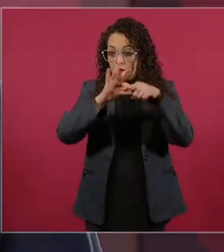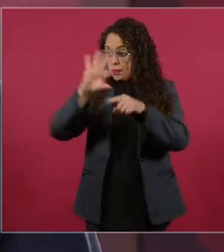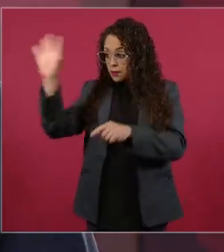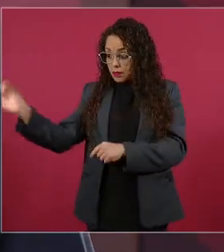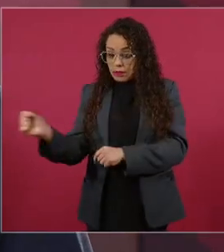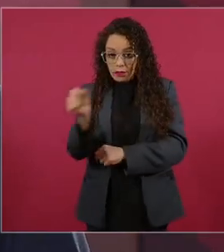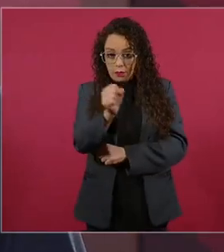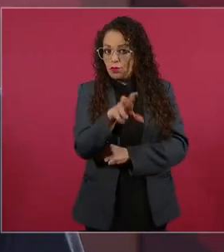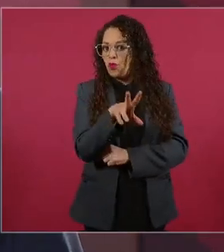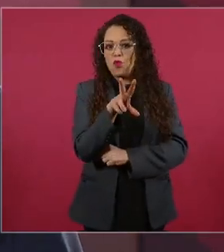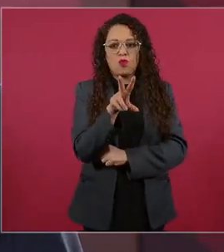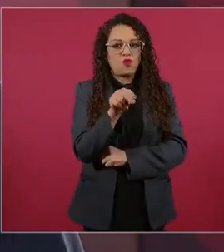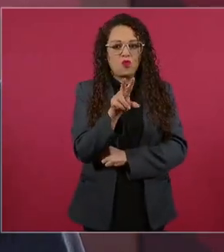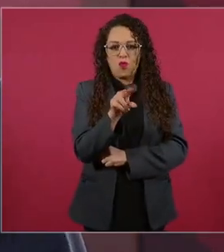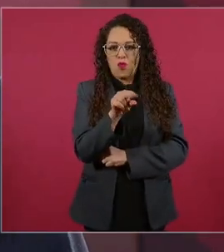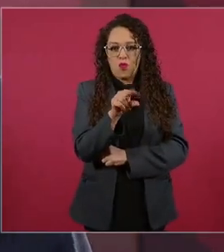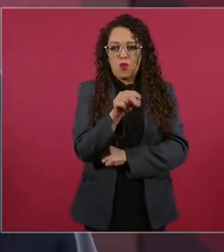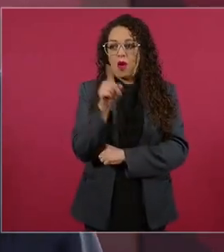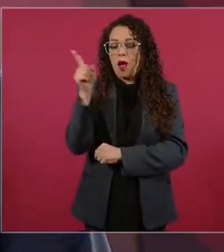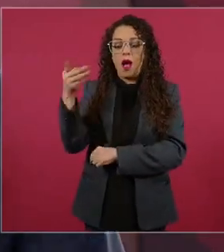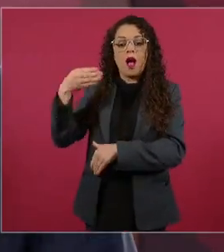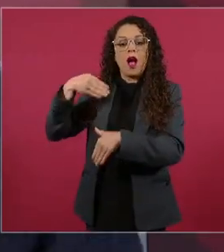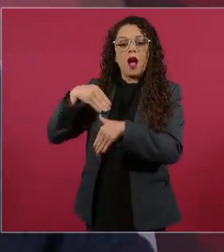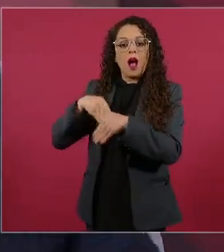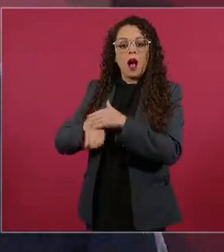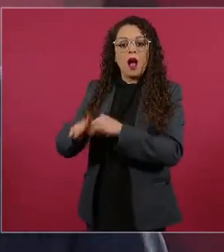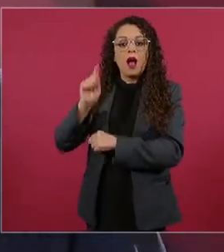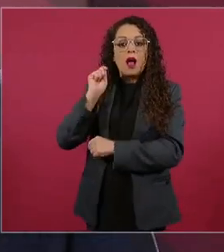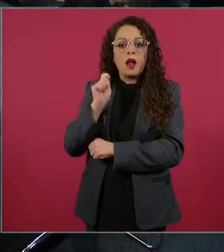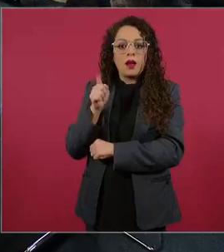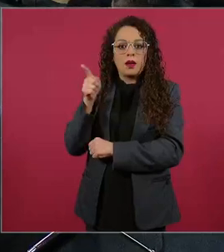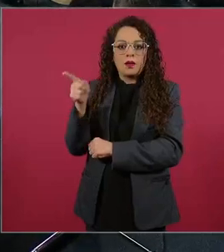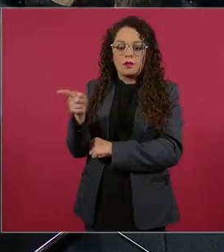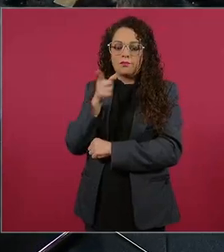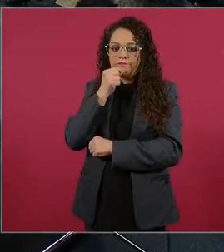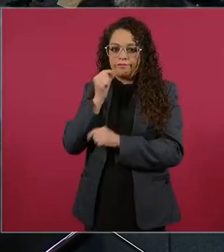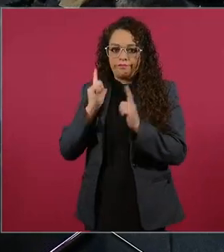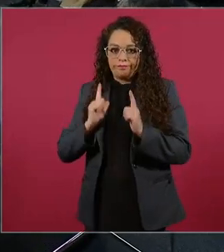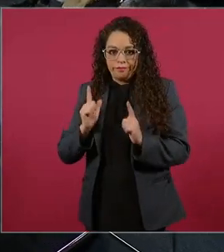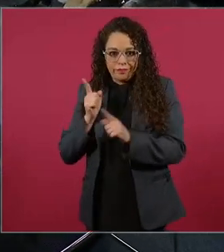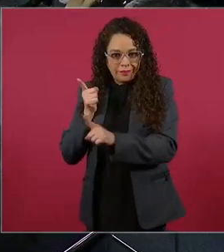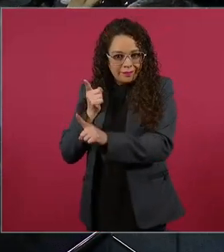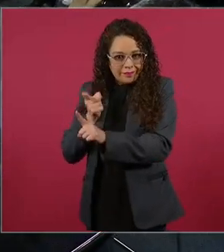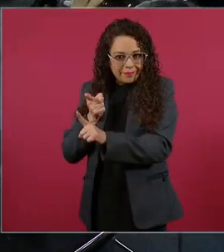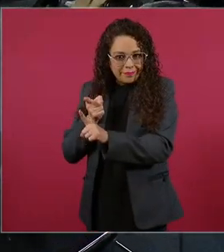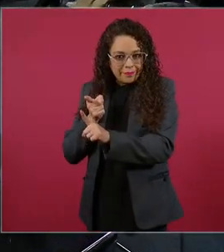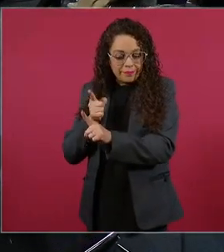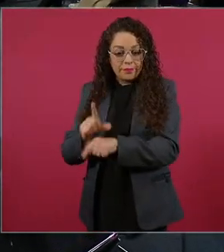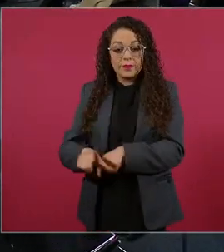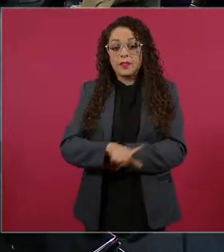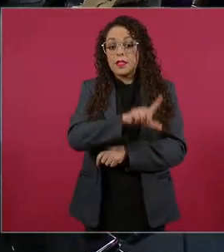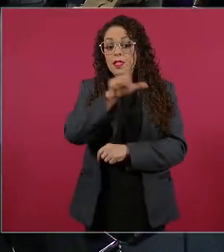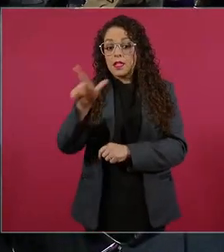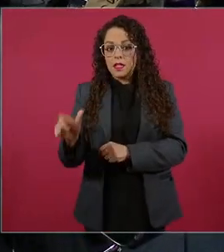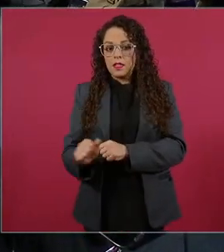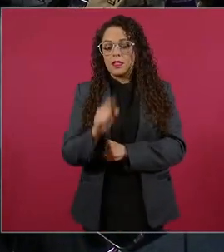como agente y ya en el 94 ya sí tiene un